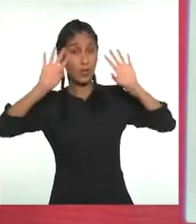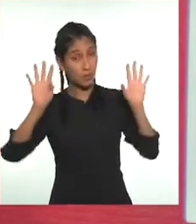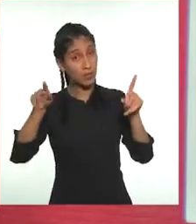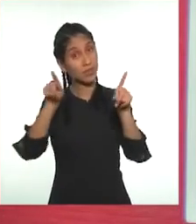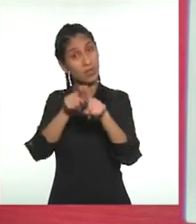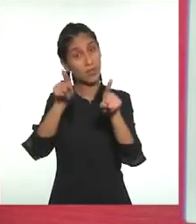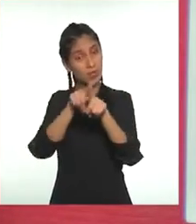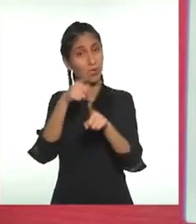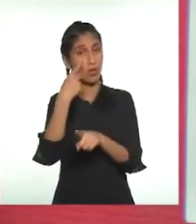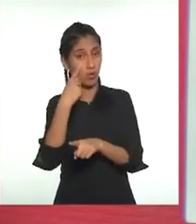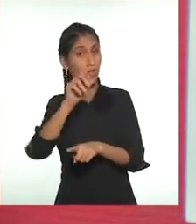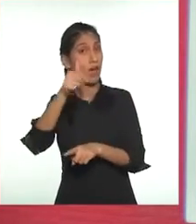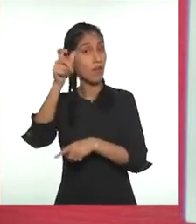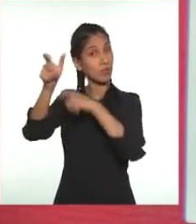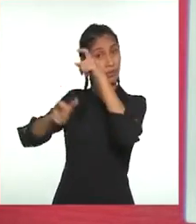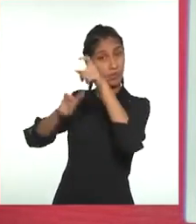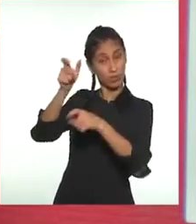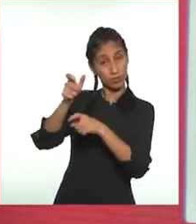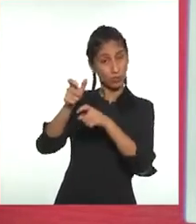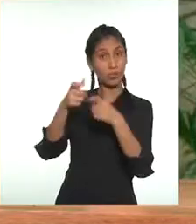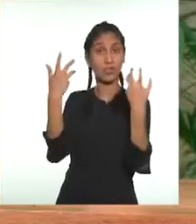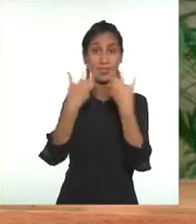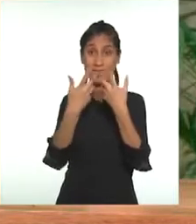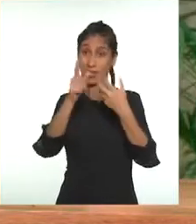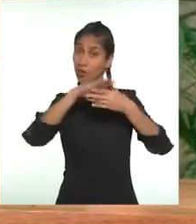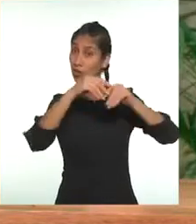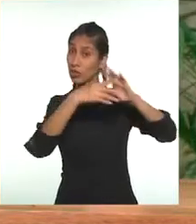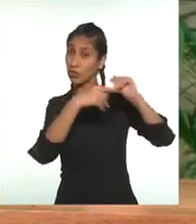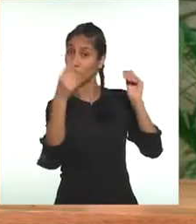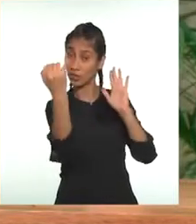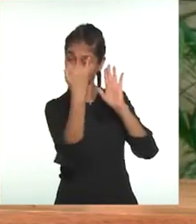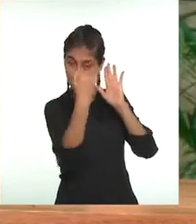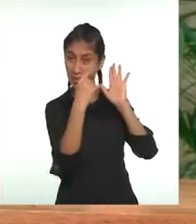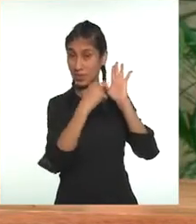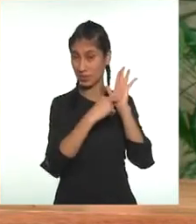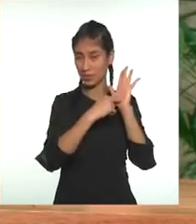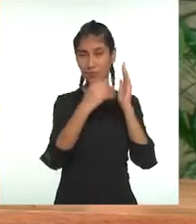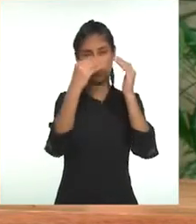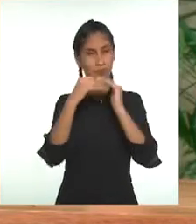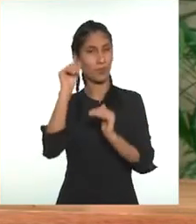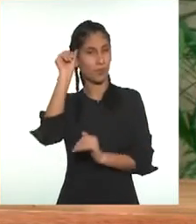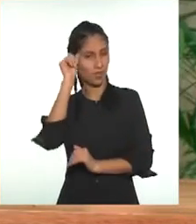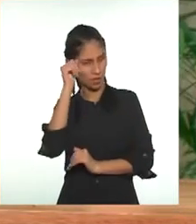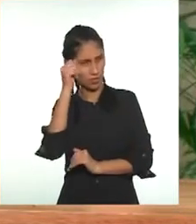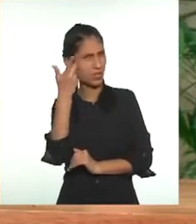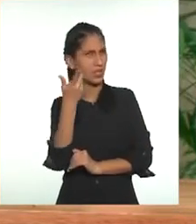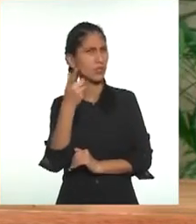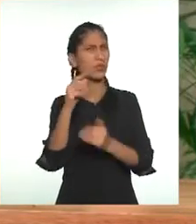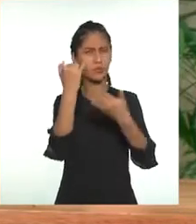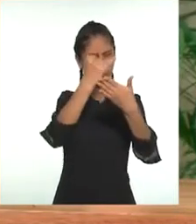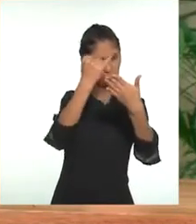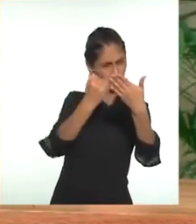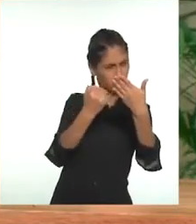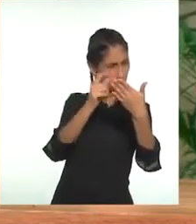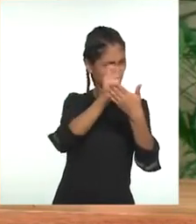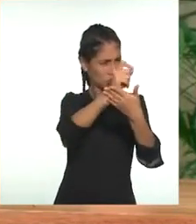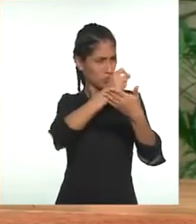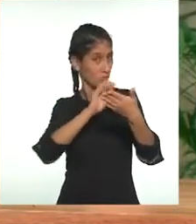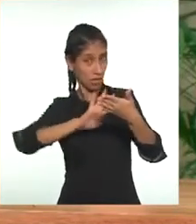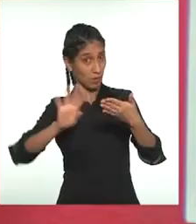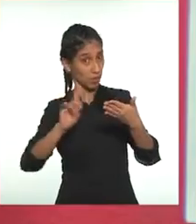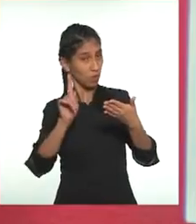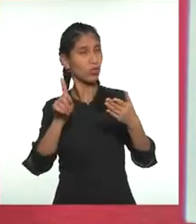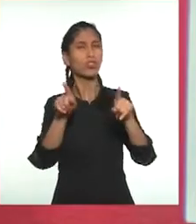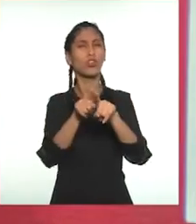que viven experiencias similares a las que estás representando. Recuerda que el ejercicio no es solo crear una narrativa visual,